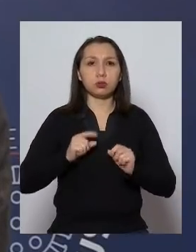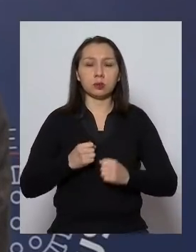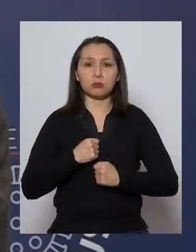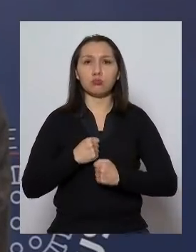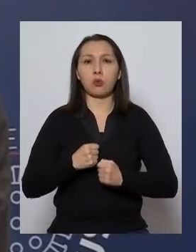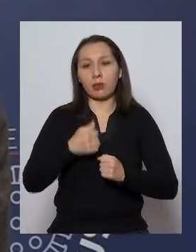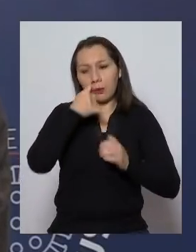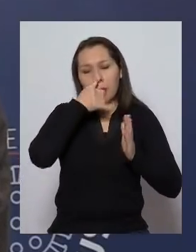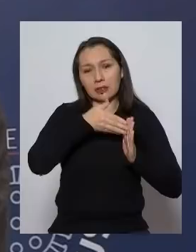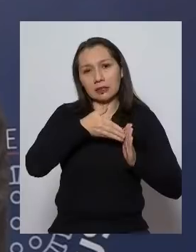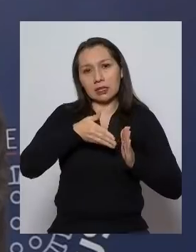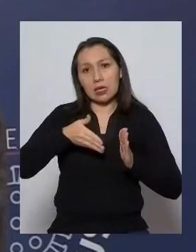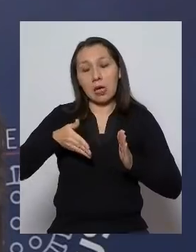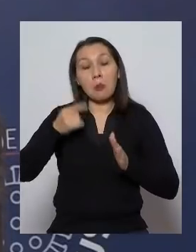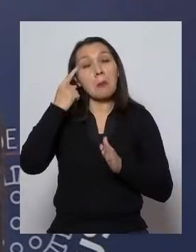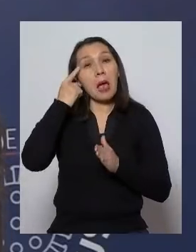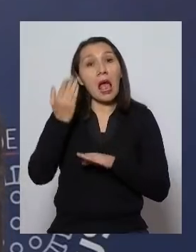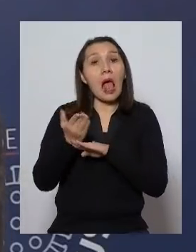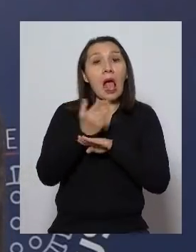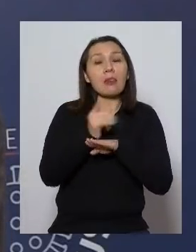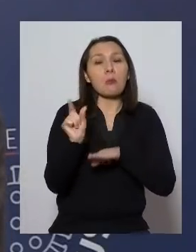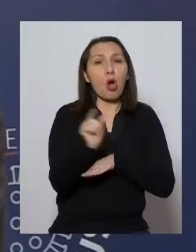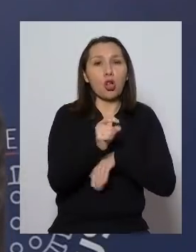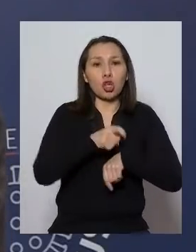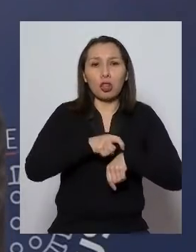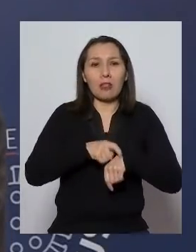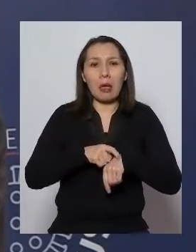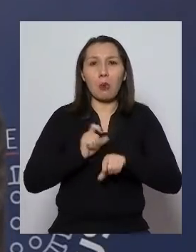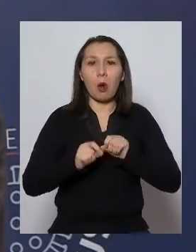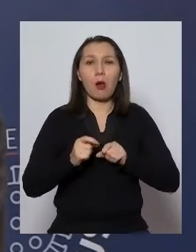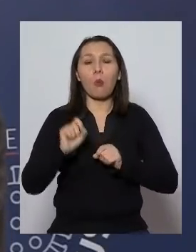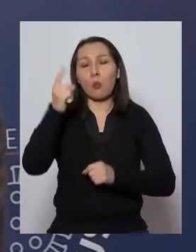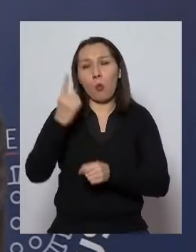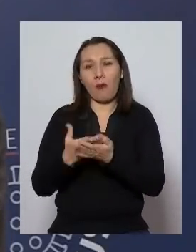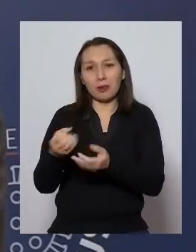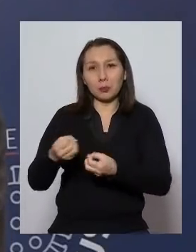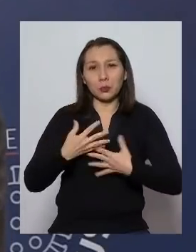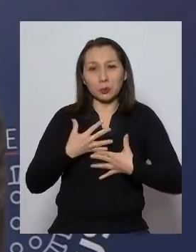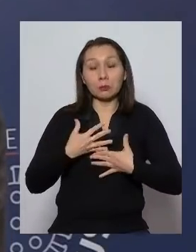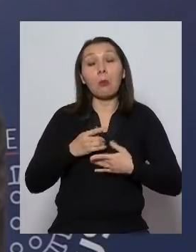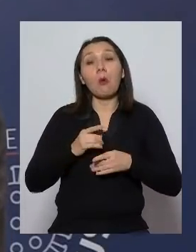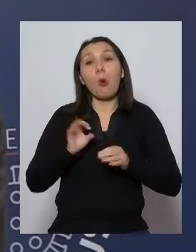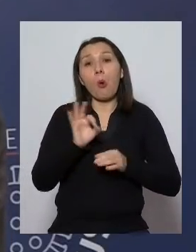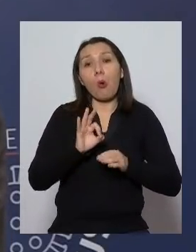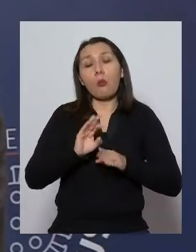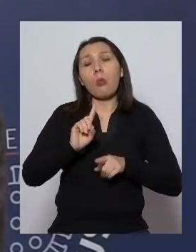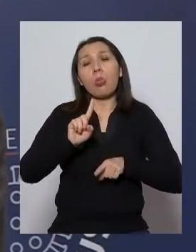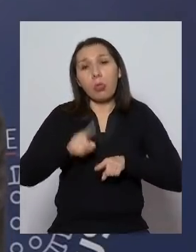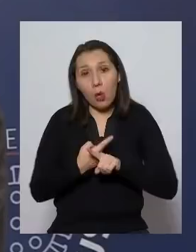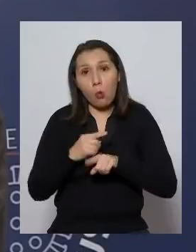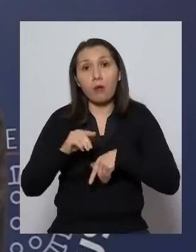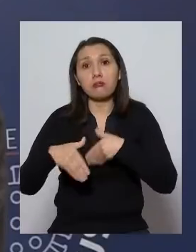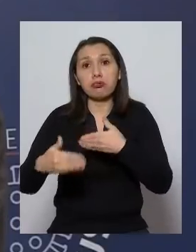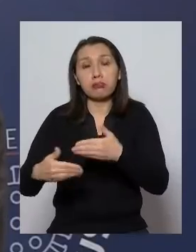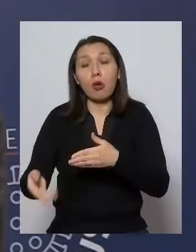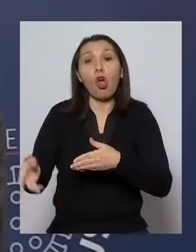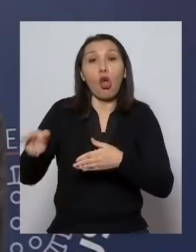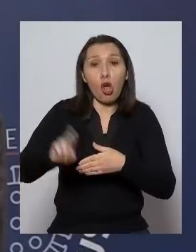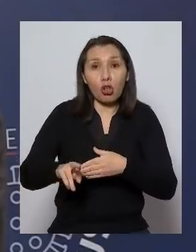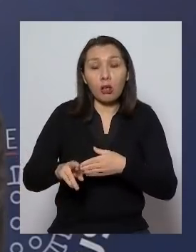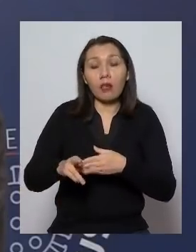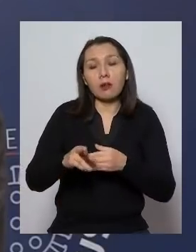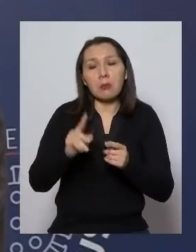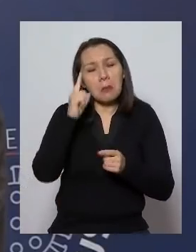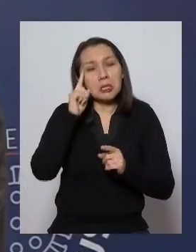más prolongada de la que se suponía al principio y por lo tanto el riesgo de que ellos se enfermen de nuevo en un